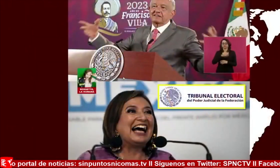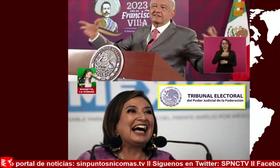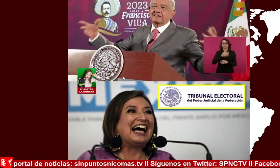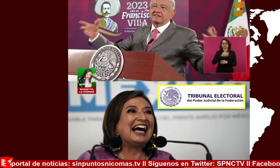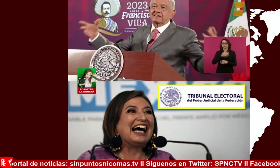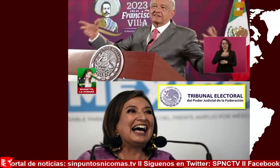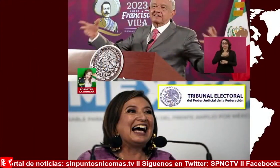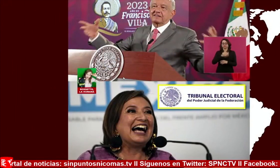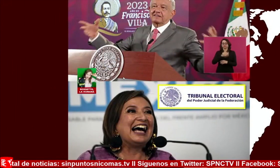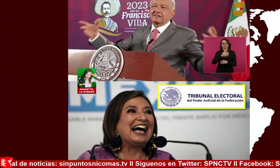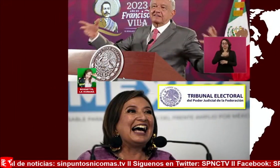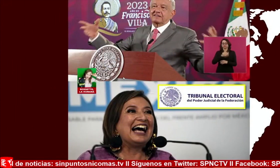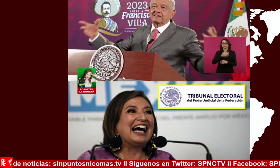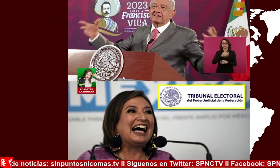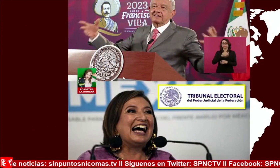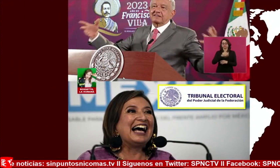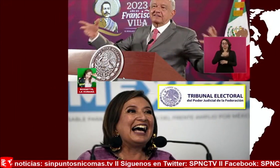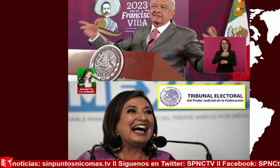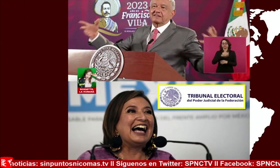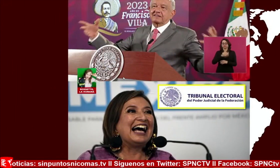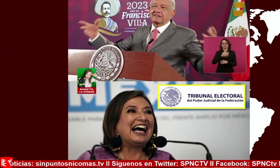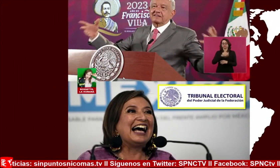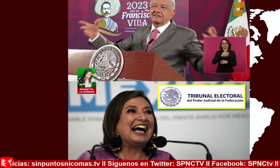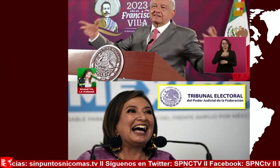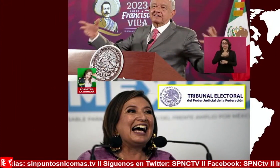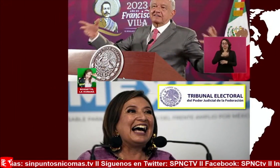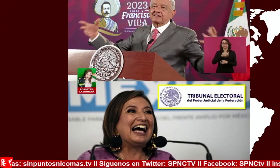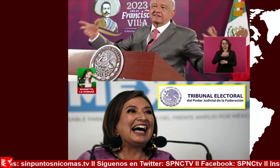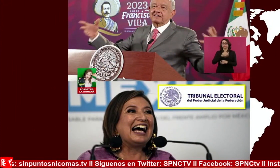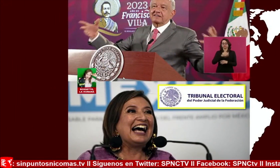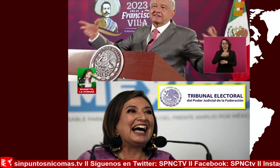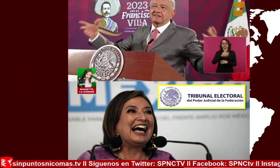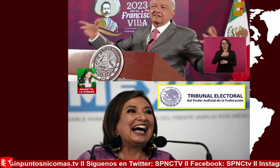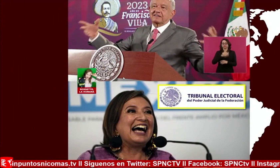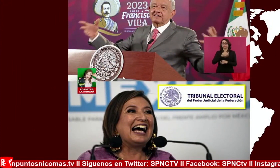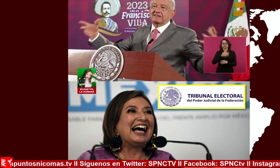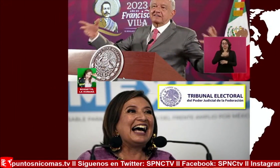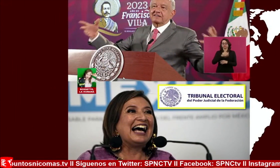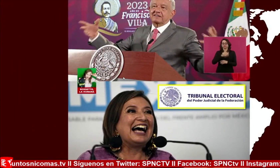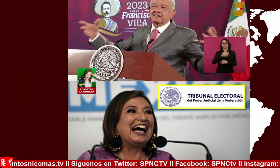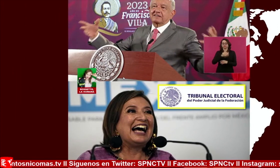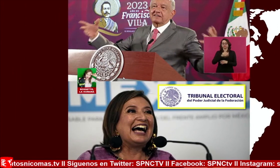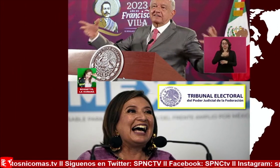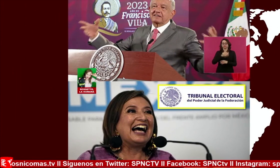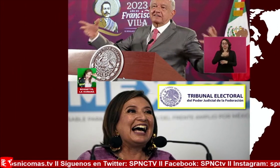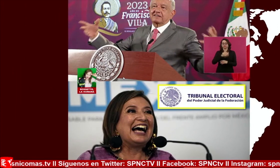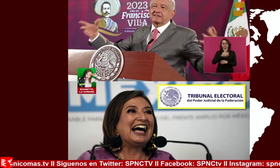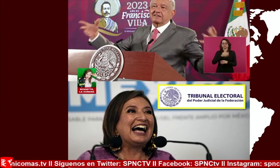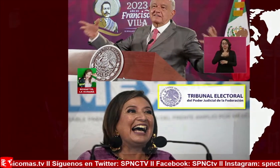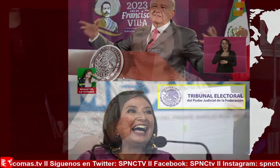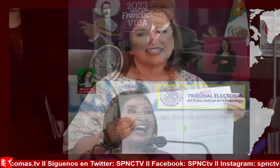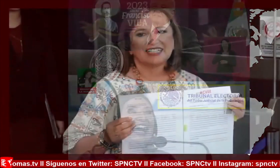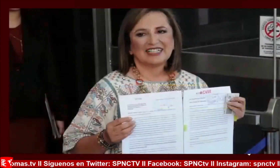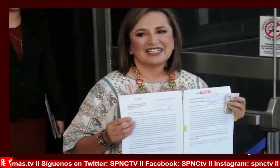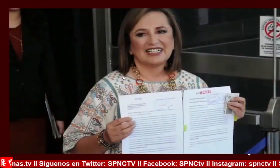quieran silenciar y bajar las mañaneras, donde habla de la señora X. Escuchemos, esto fue lo que